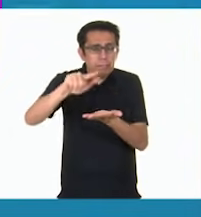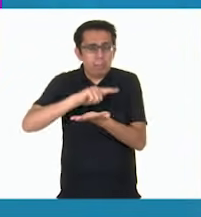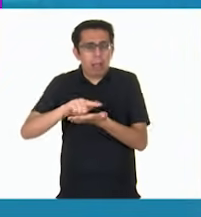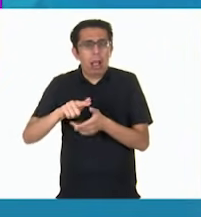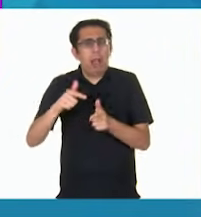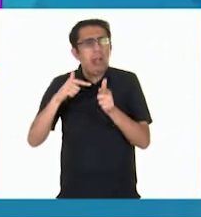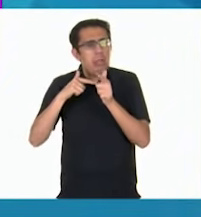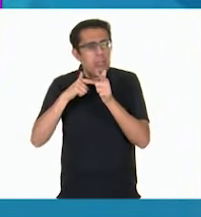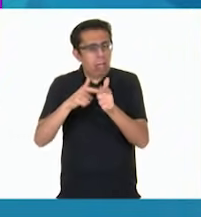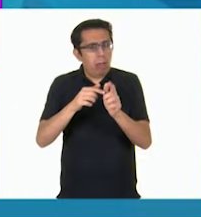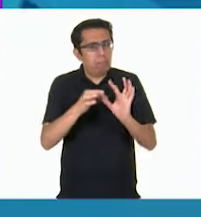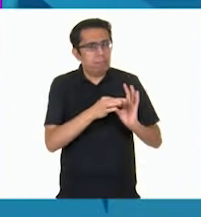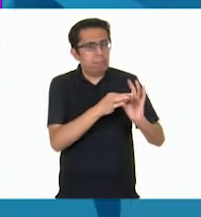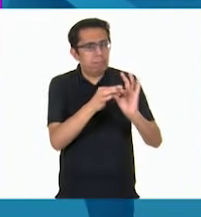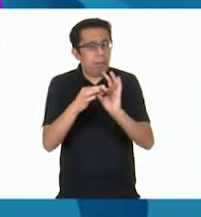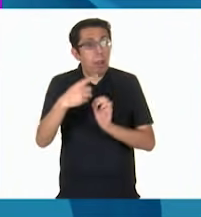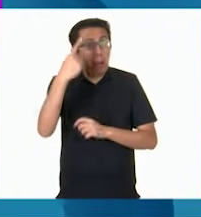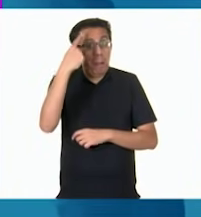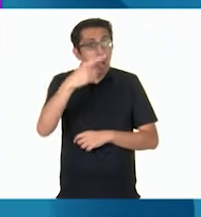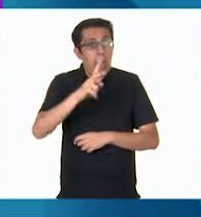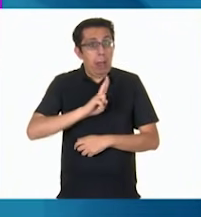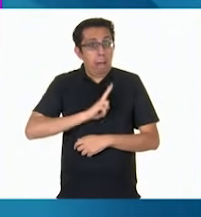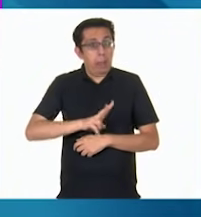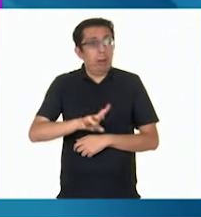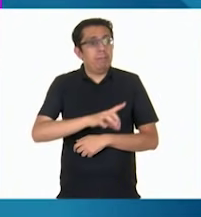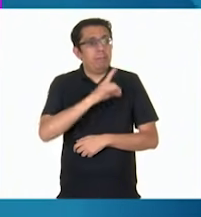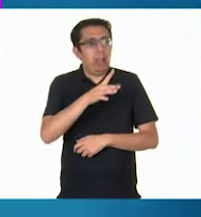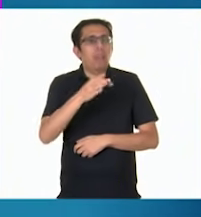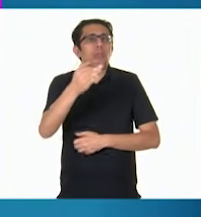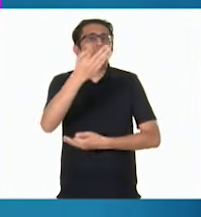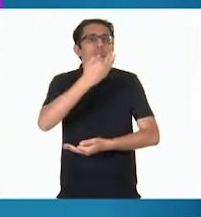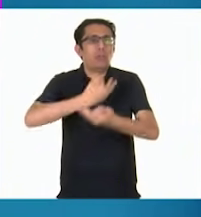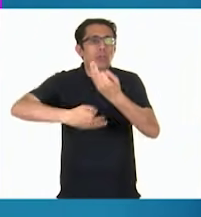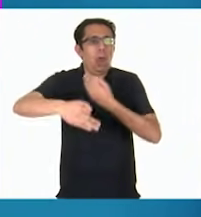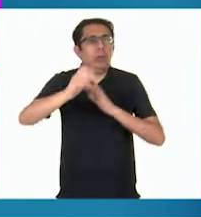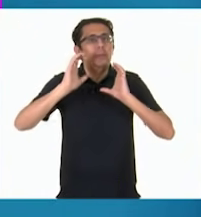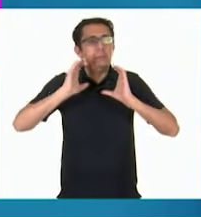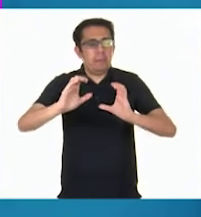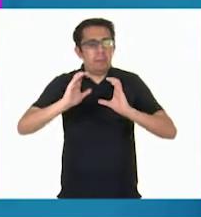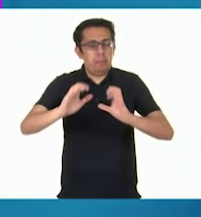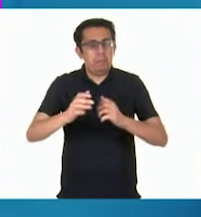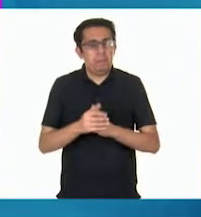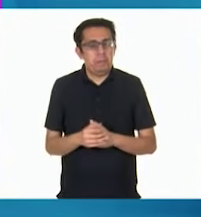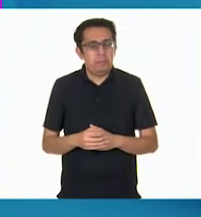Sigamos luchando juntos contra este virus cuidándonos los unos a los otros.